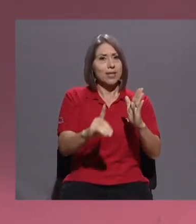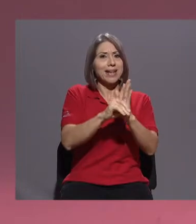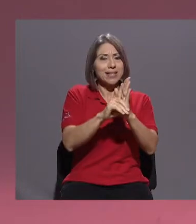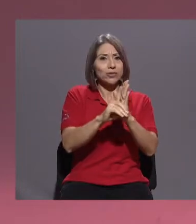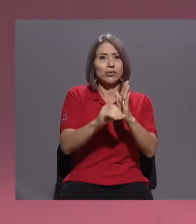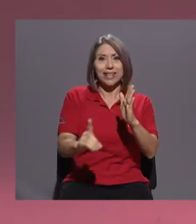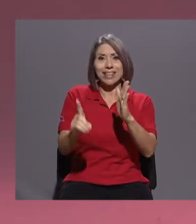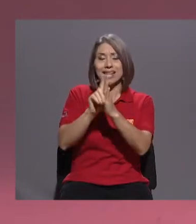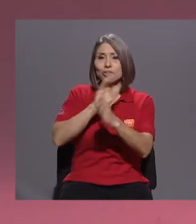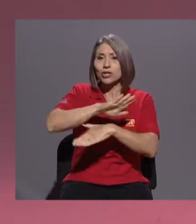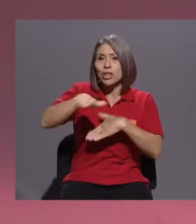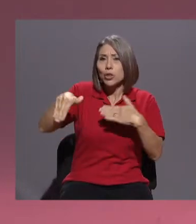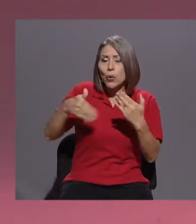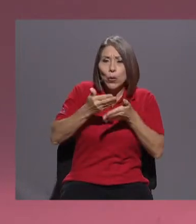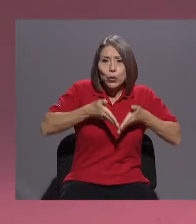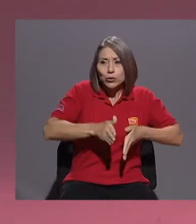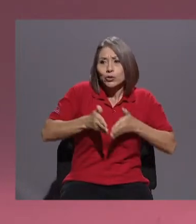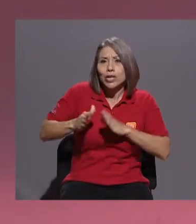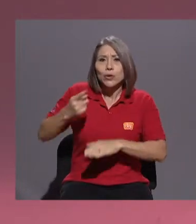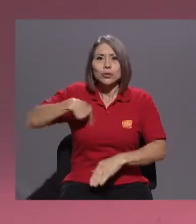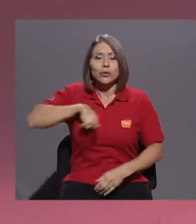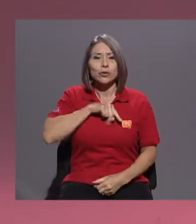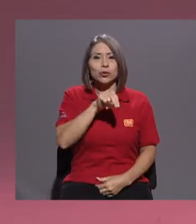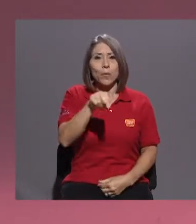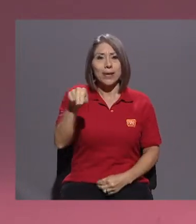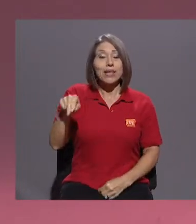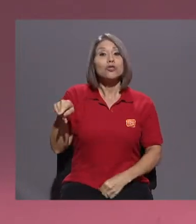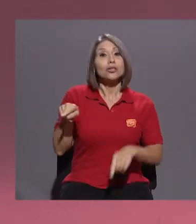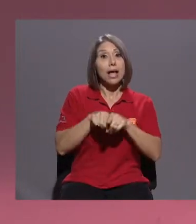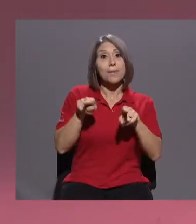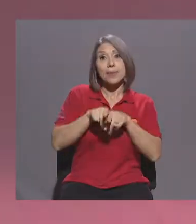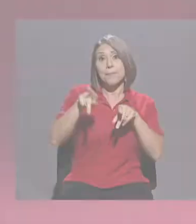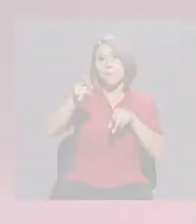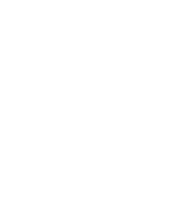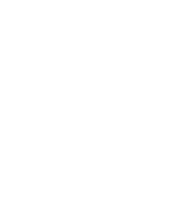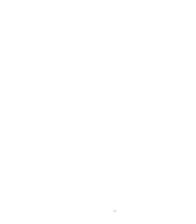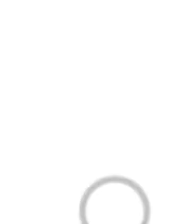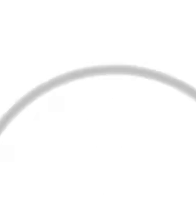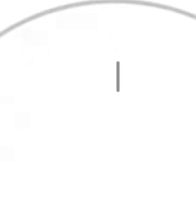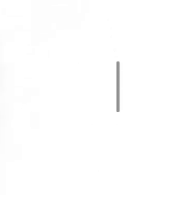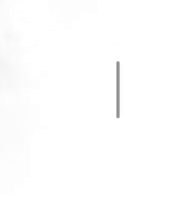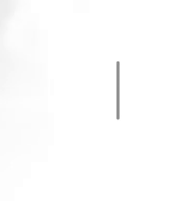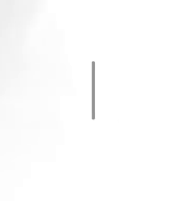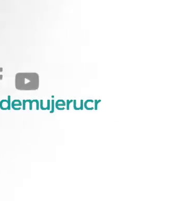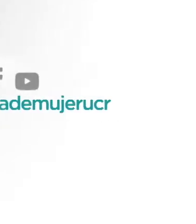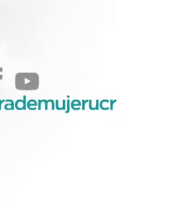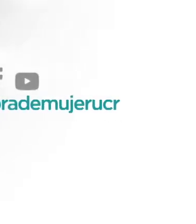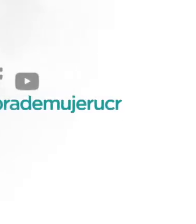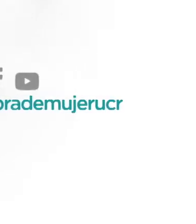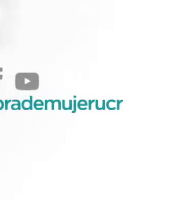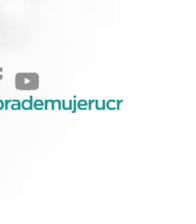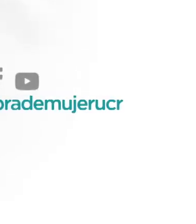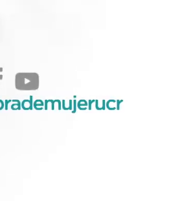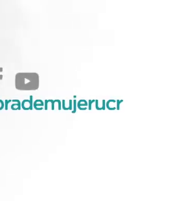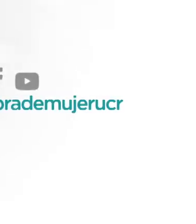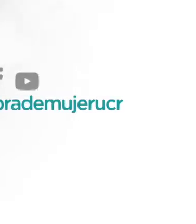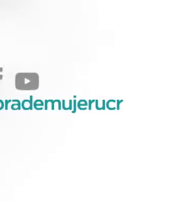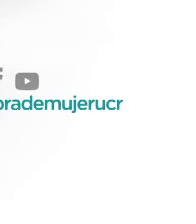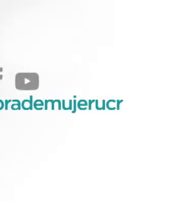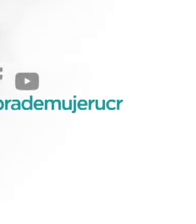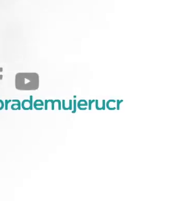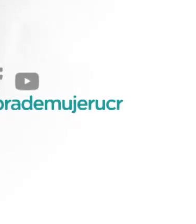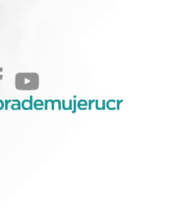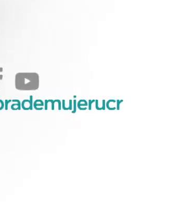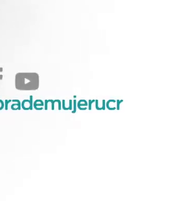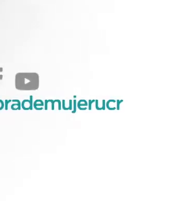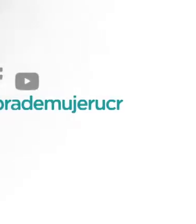todos Todos los hijos De nuestros compañeros Y los que no están En Gafaris También Cuerpo Discurso Maroma En